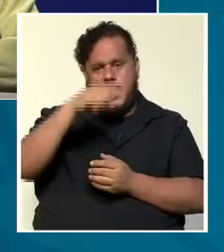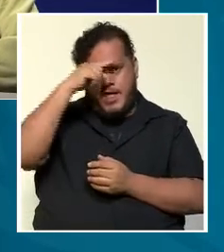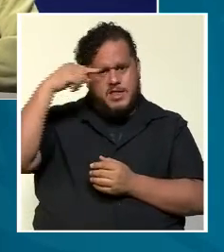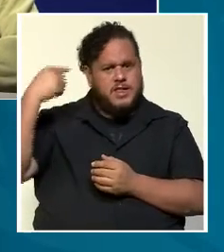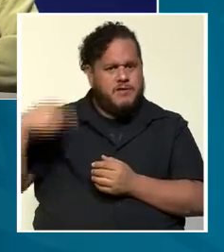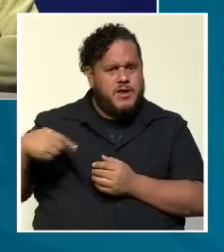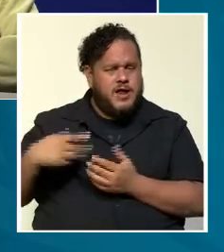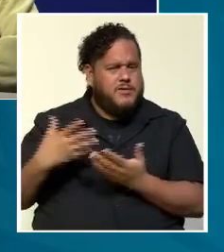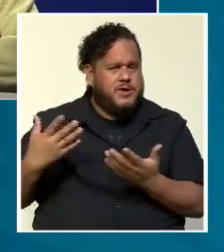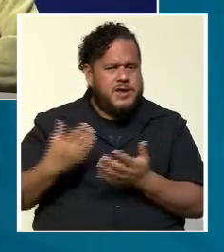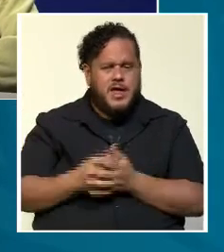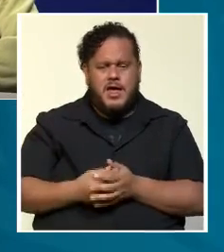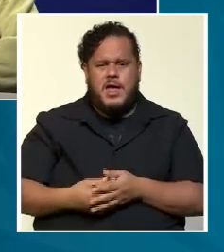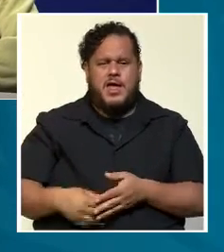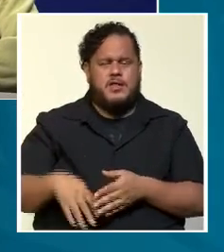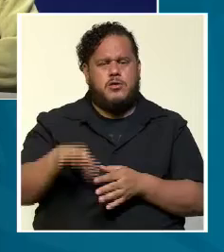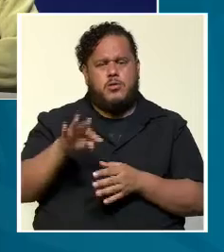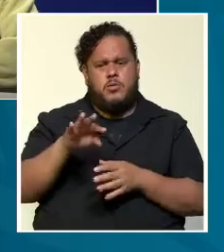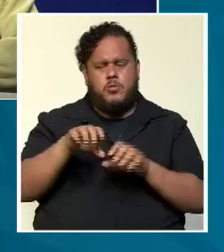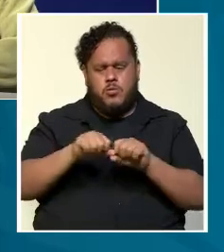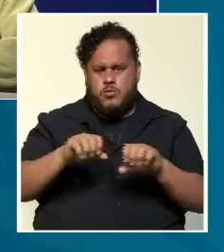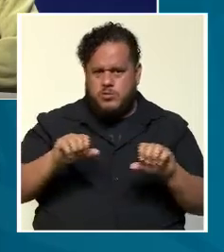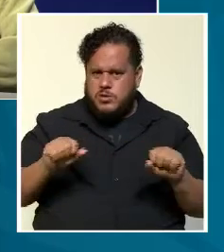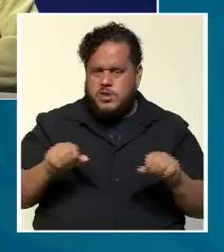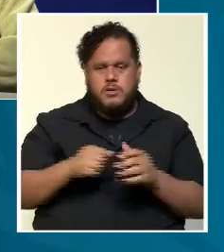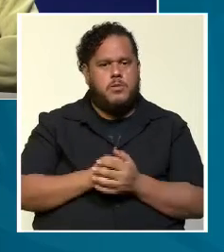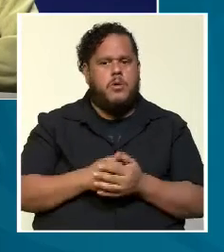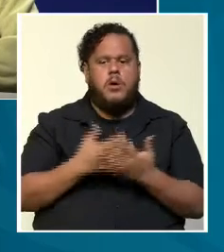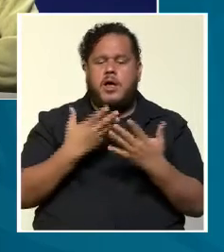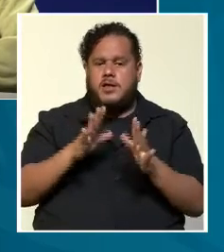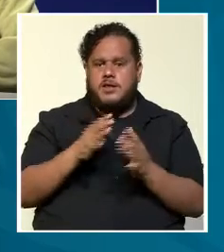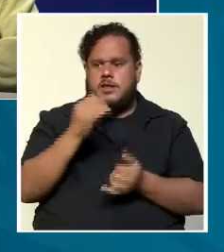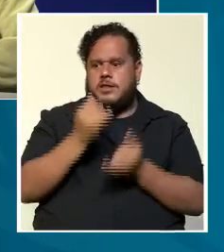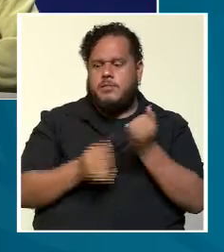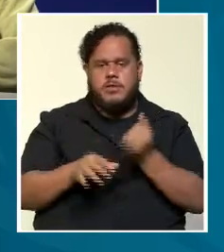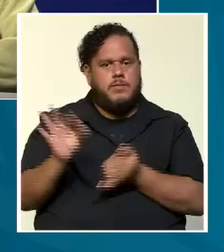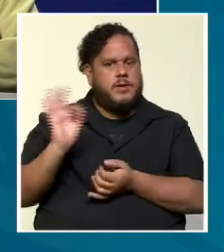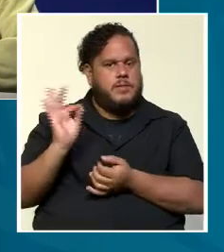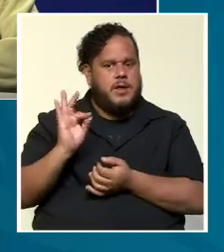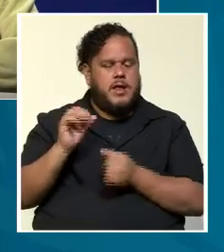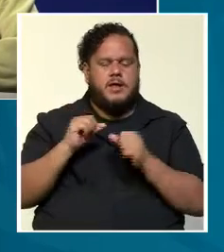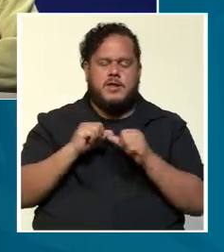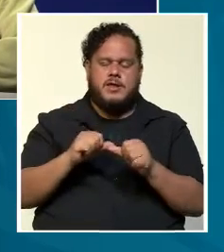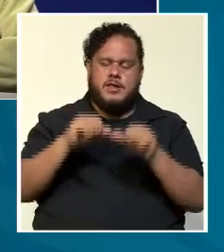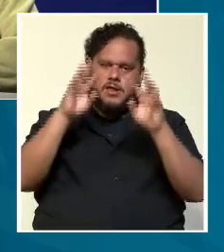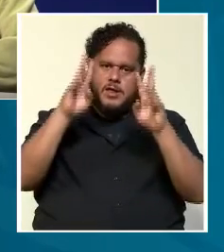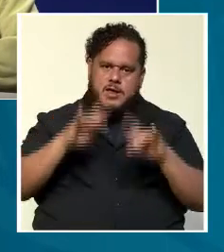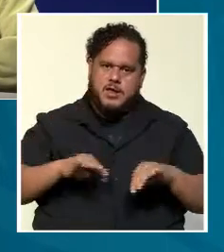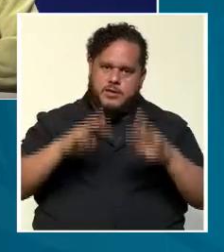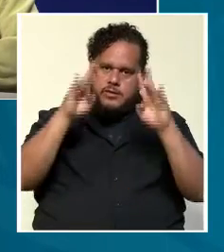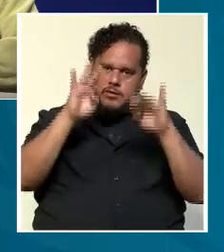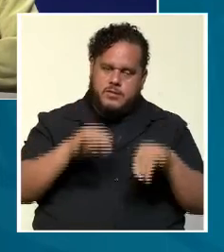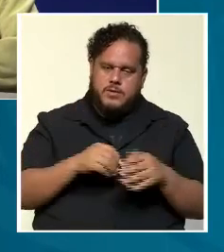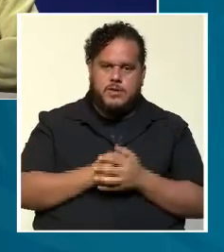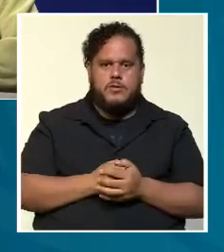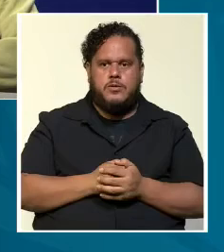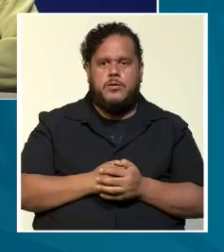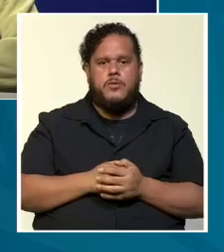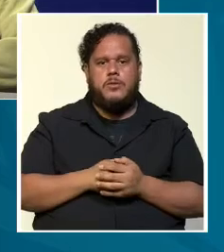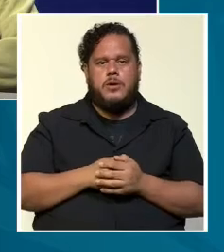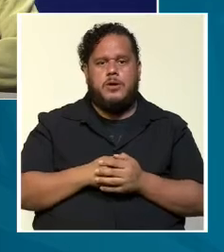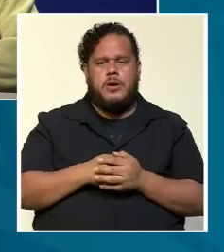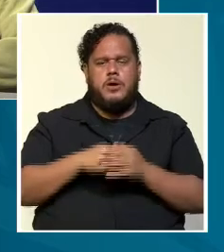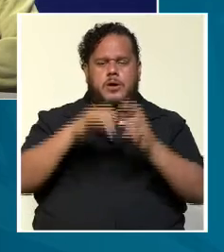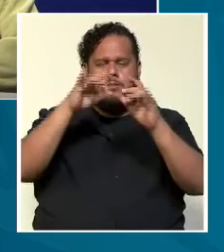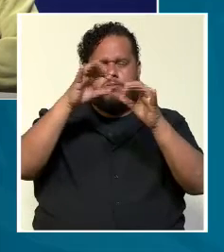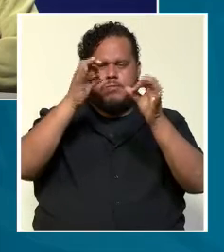timo, una estafa. Ya estamos a finales de febrero y sigue lloviendo. ¿Nevará en los